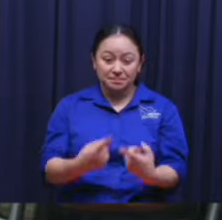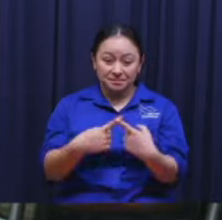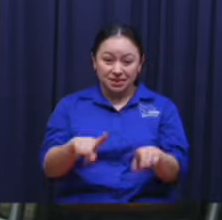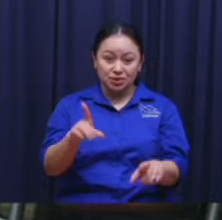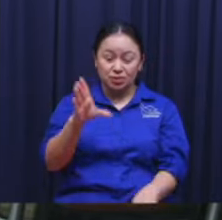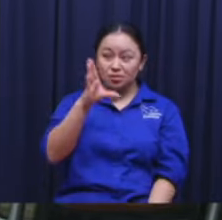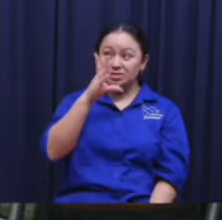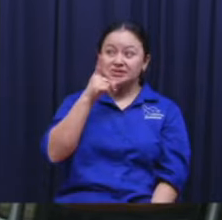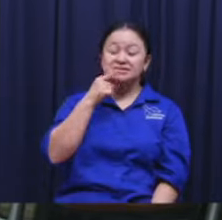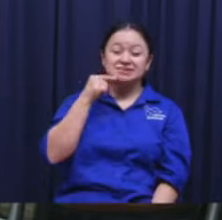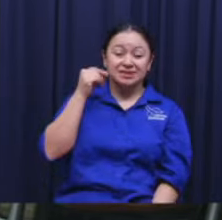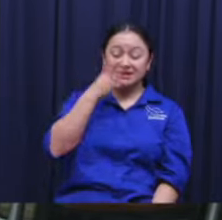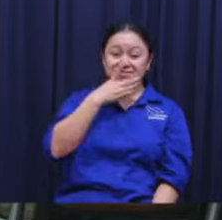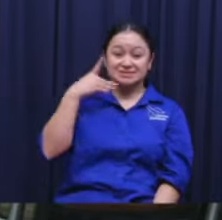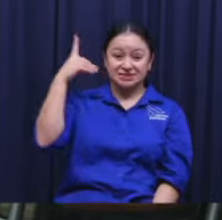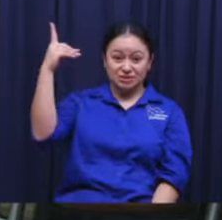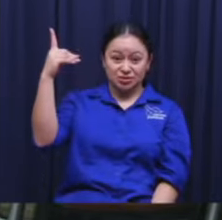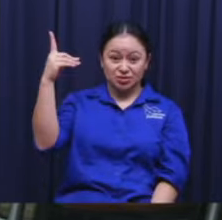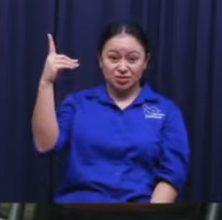Como decía mi apóstol, ¿verdad?